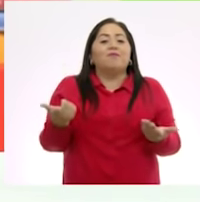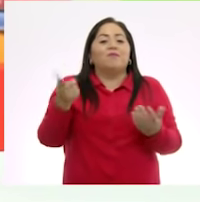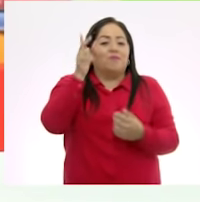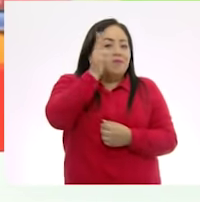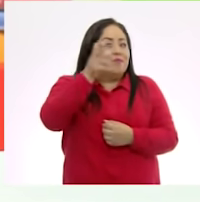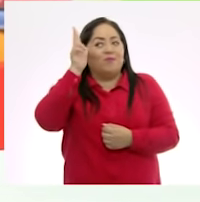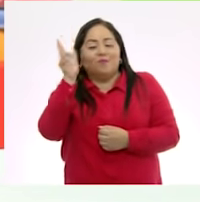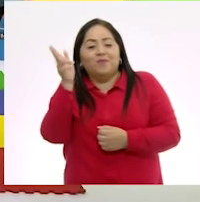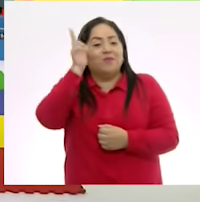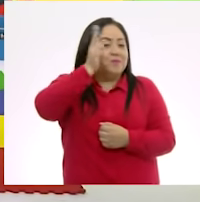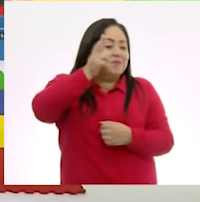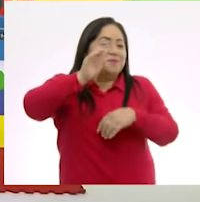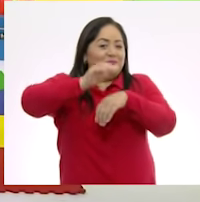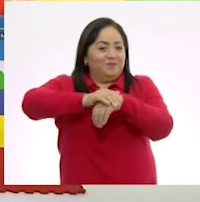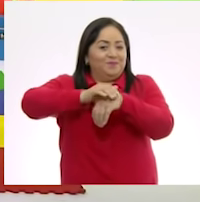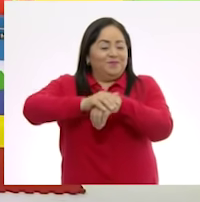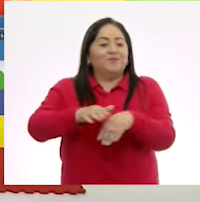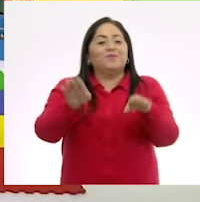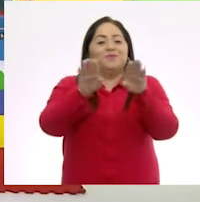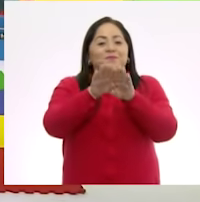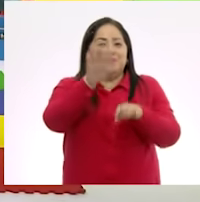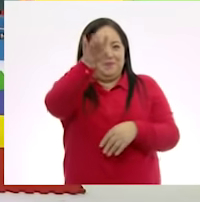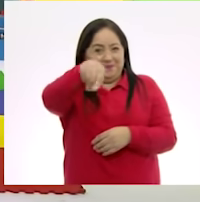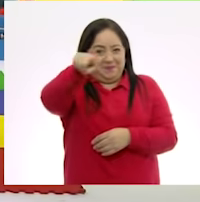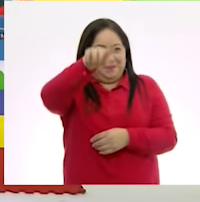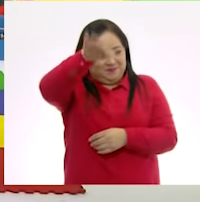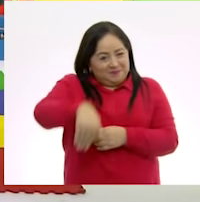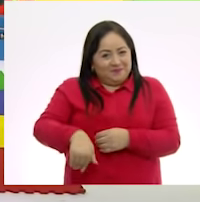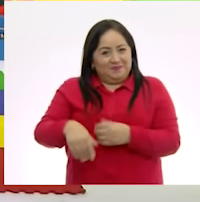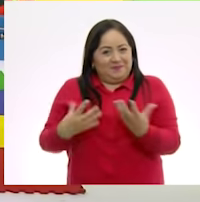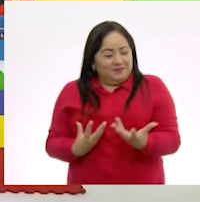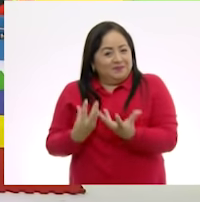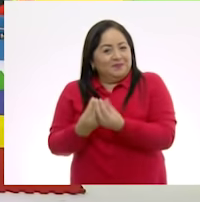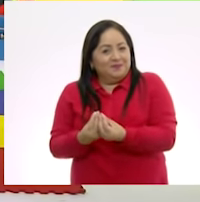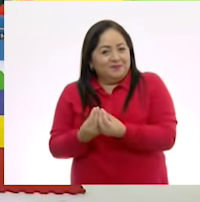tal? Hola, hola, amigo, ven acá,